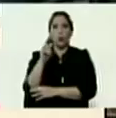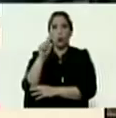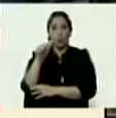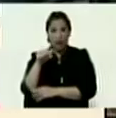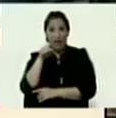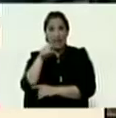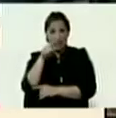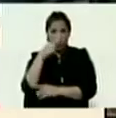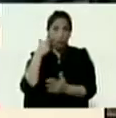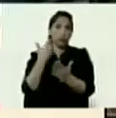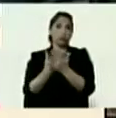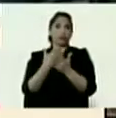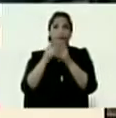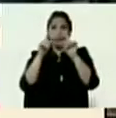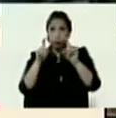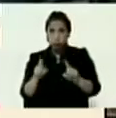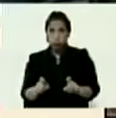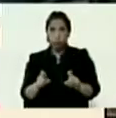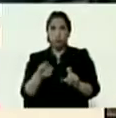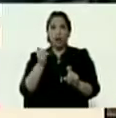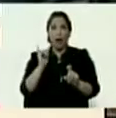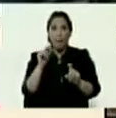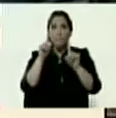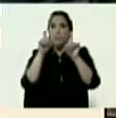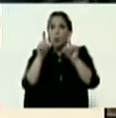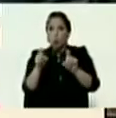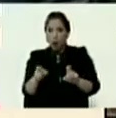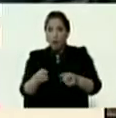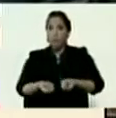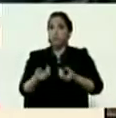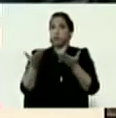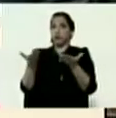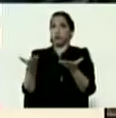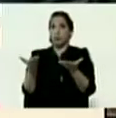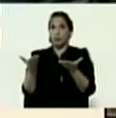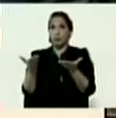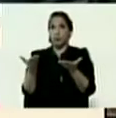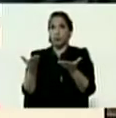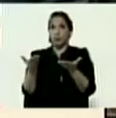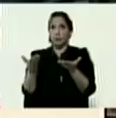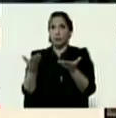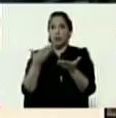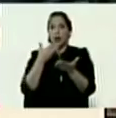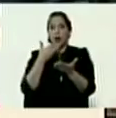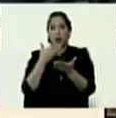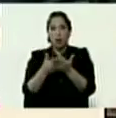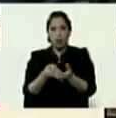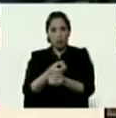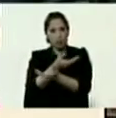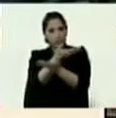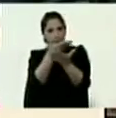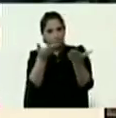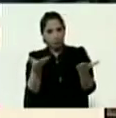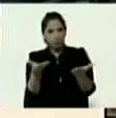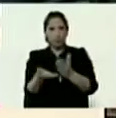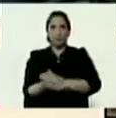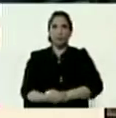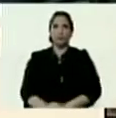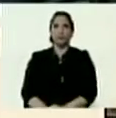hechos. Aquí están las pruebas. Muchísimas gracias a todas y a